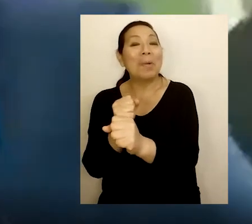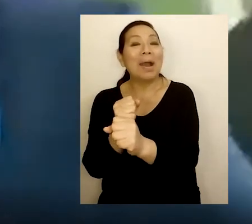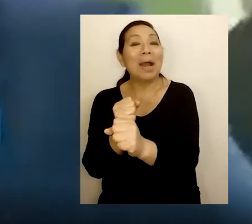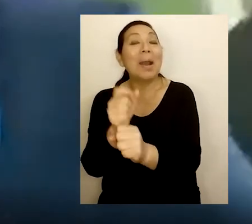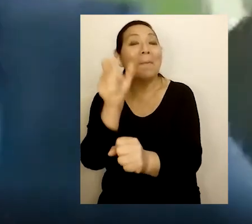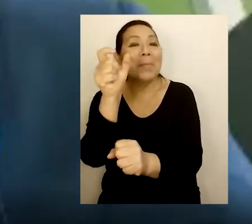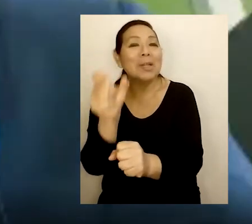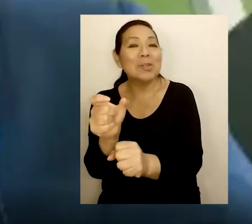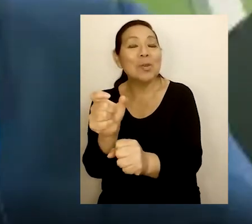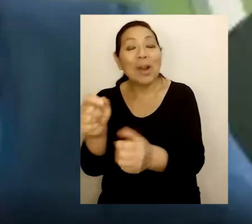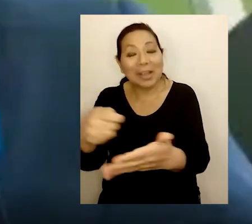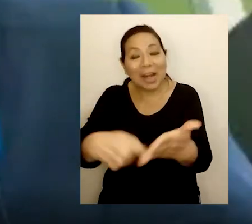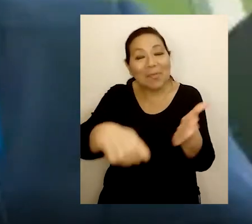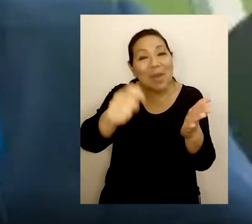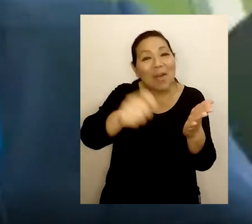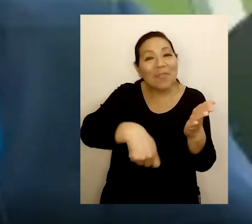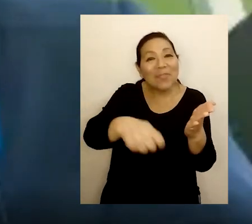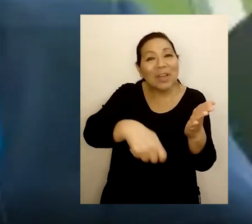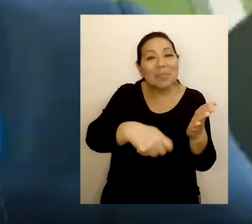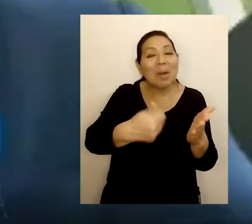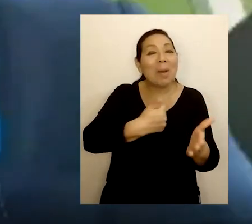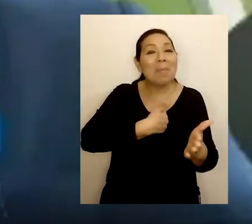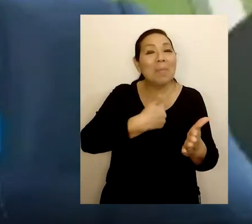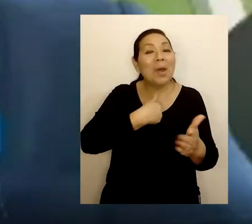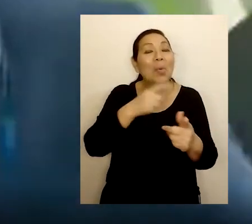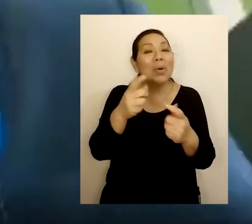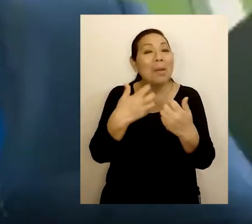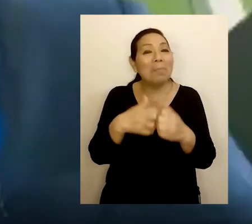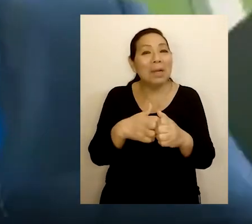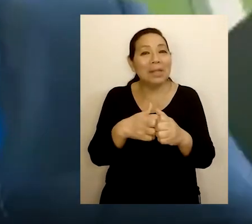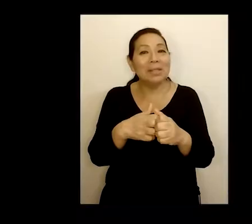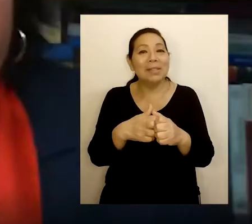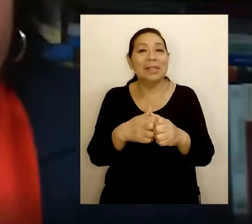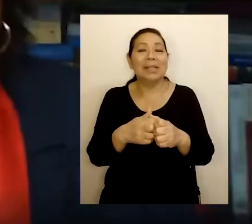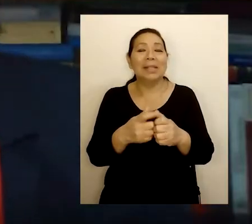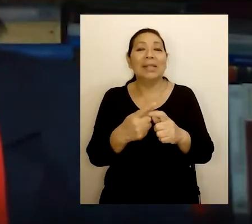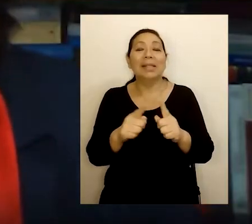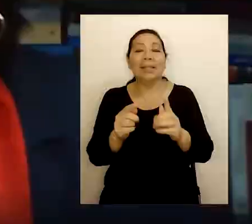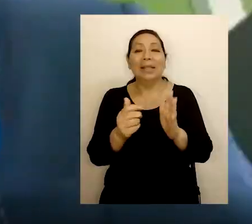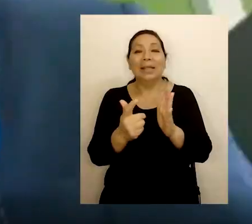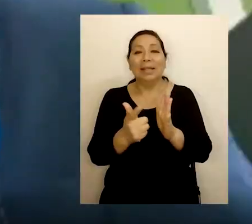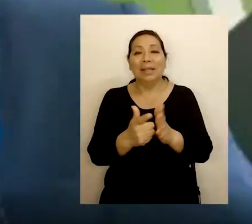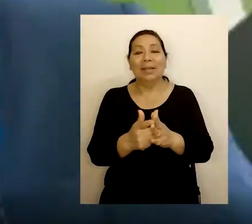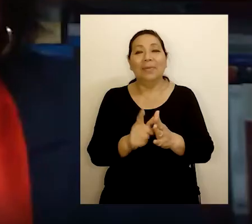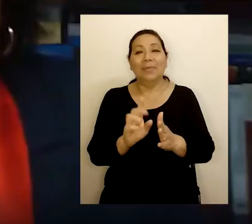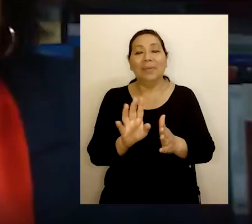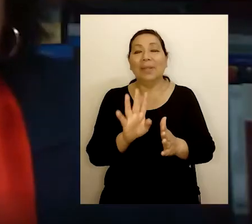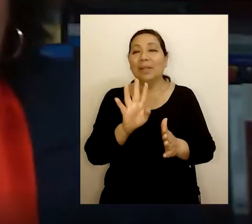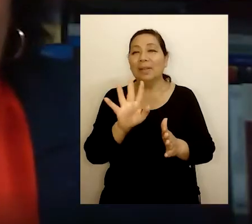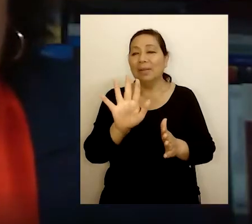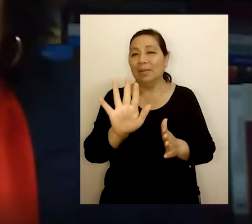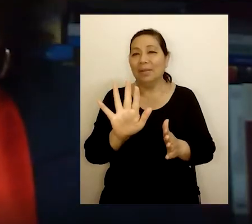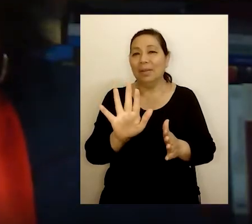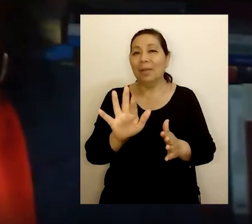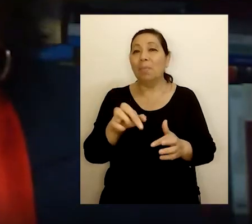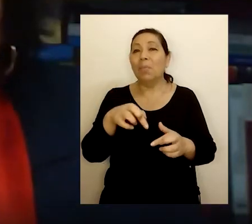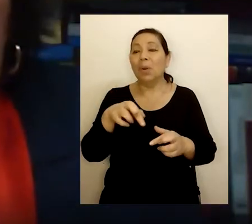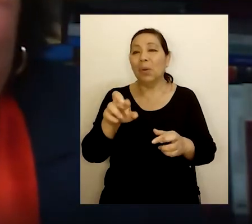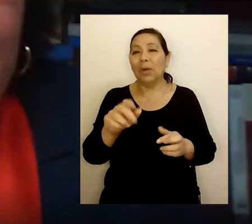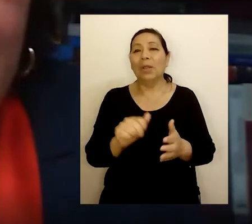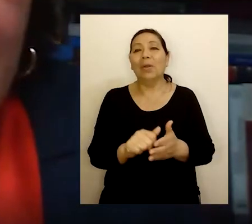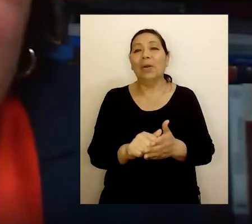incluso la persona que lo había firmado sea pertenezca a alguna empresa. Justamente, señor abogado, señor